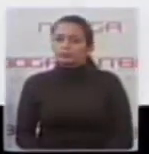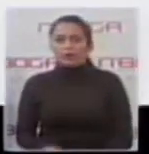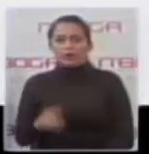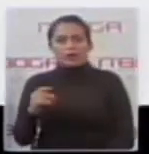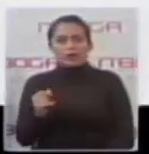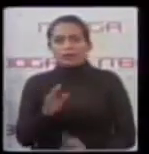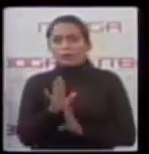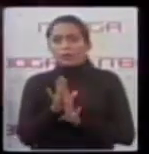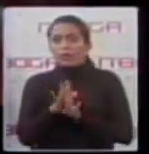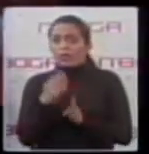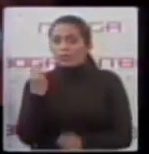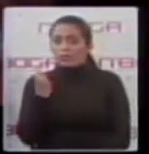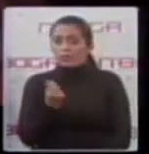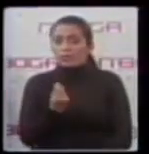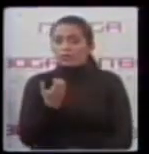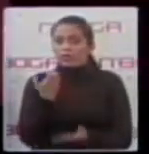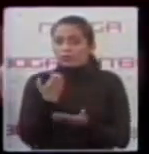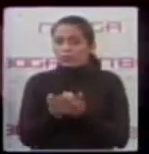crecimiento económico, genera